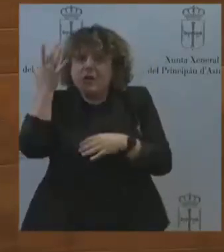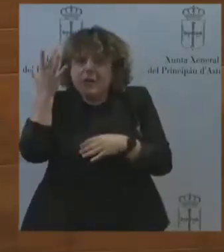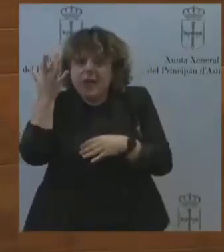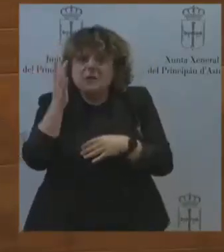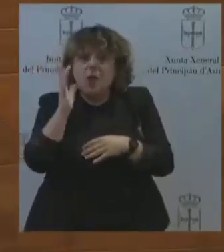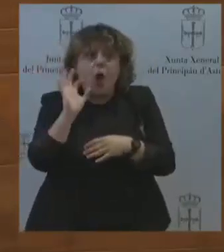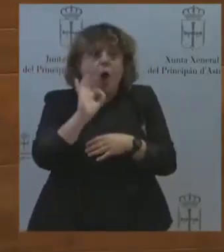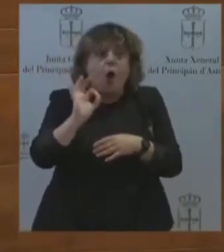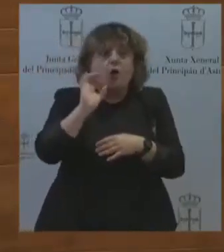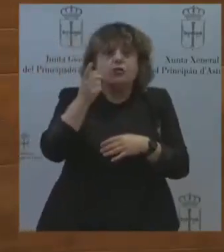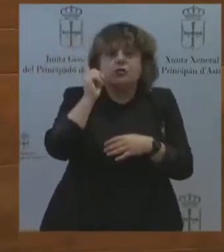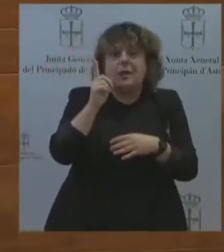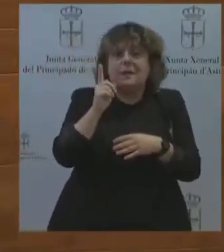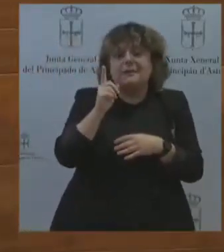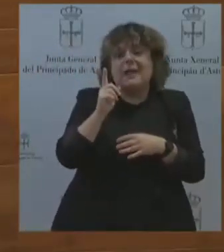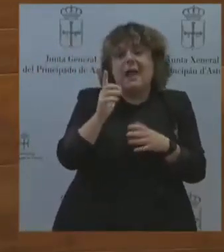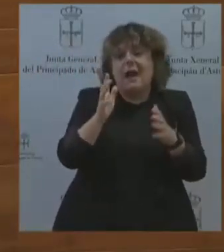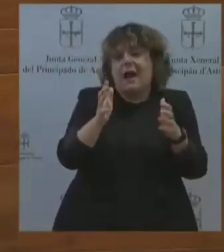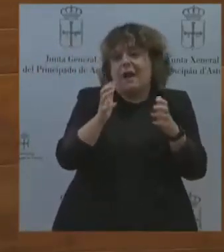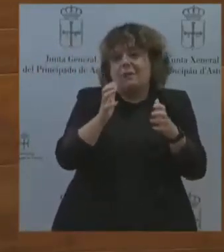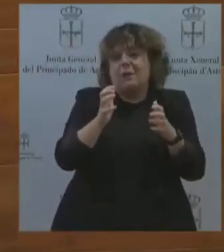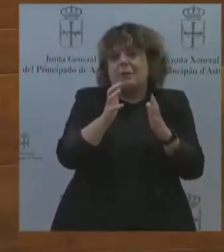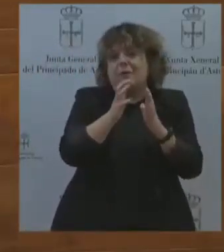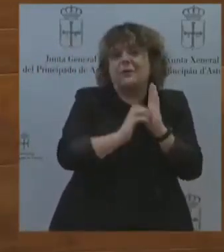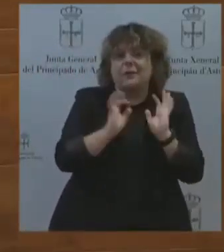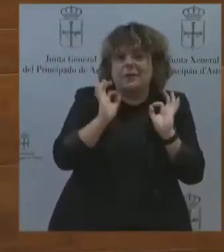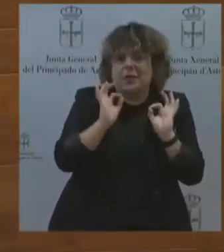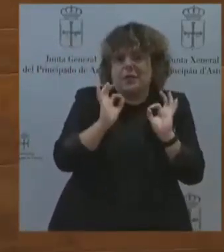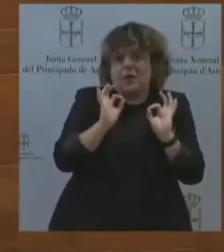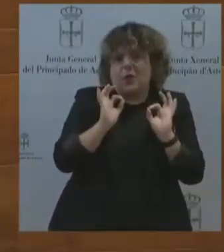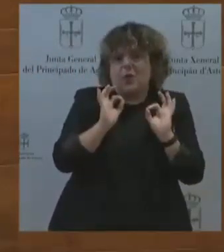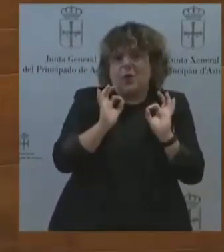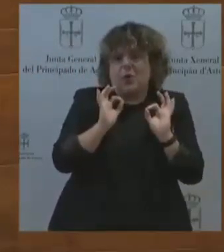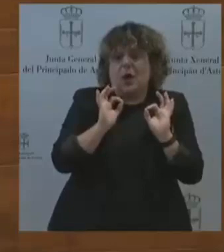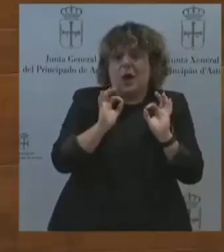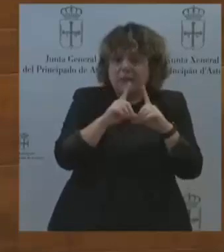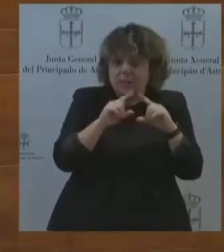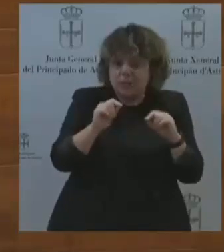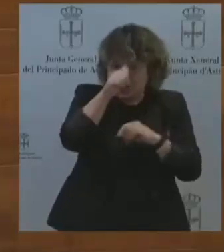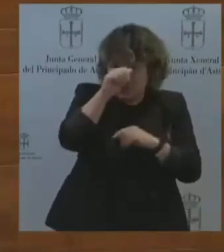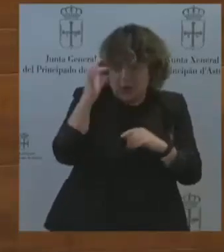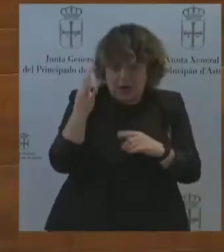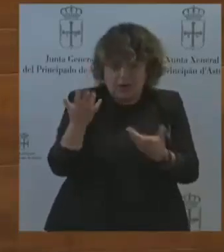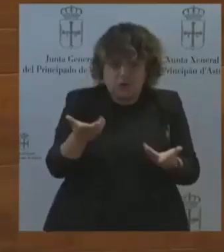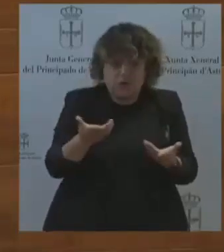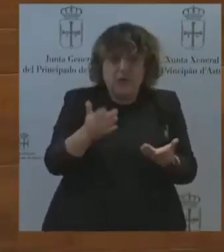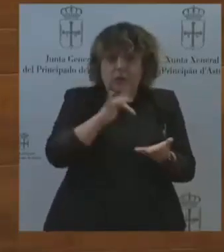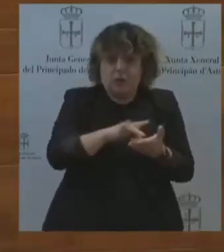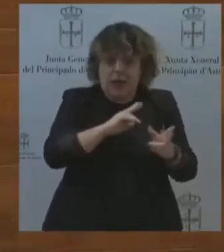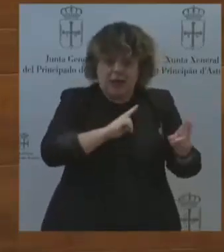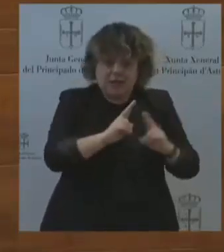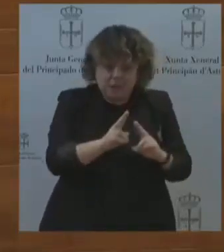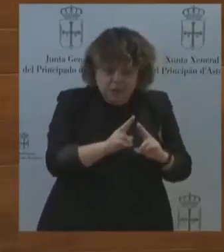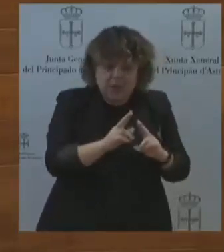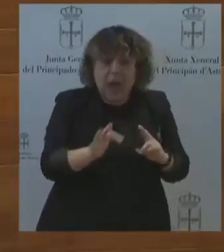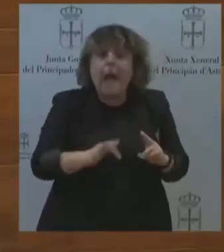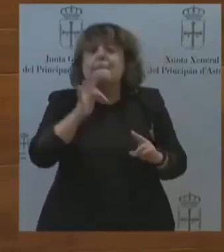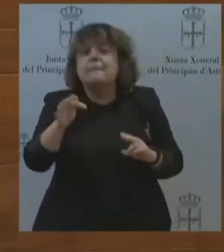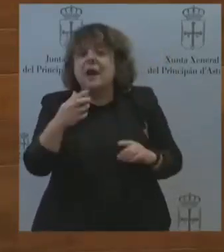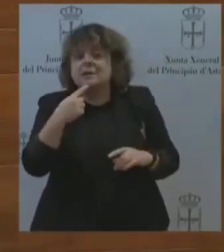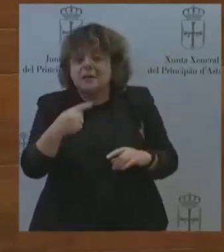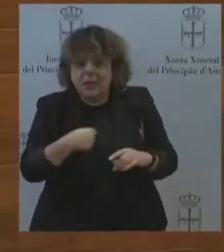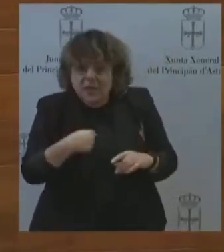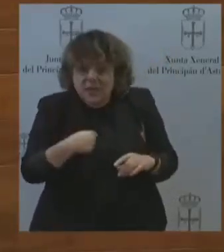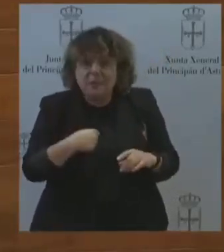señoría. Y cuando nos responda a esto, díganos si realmente en esta legislatura su gobierno va a apartar de verdad